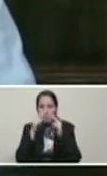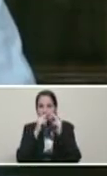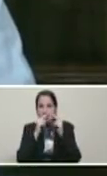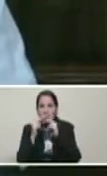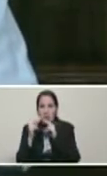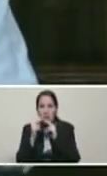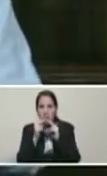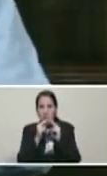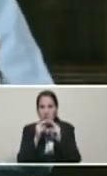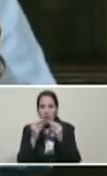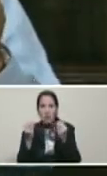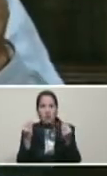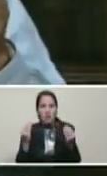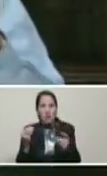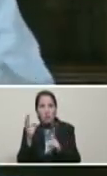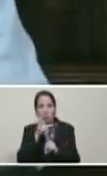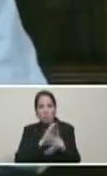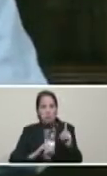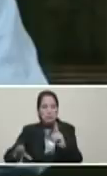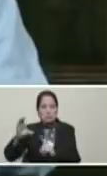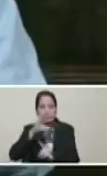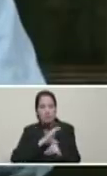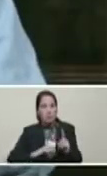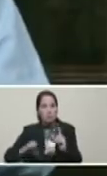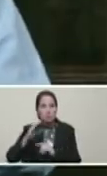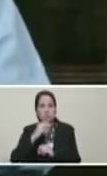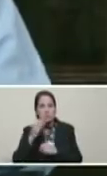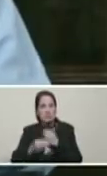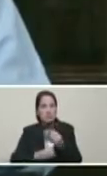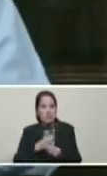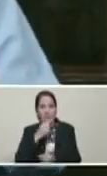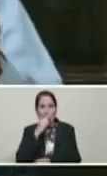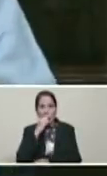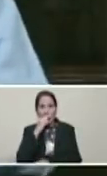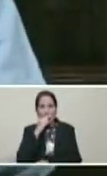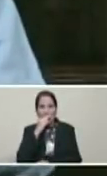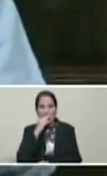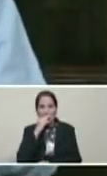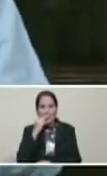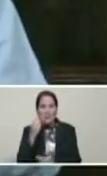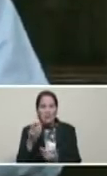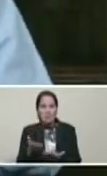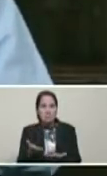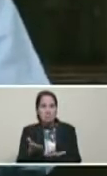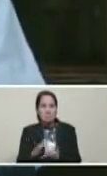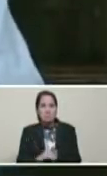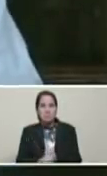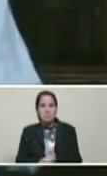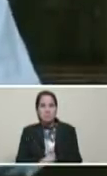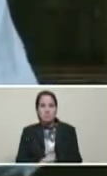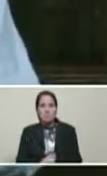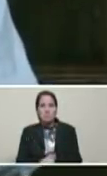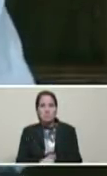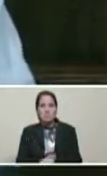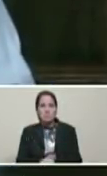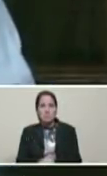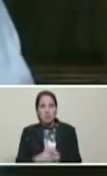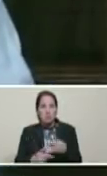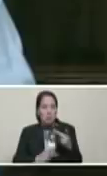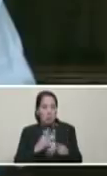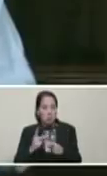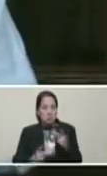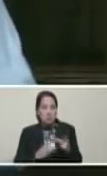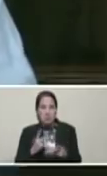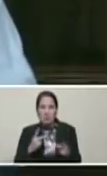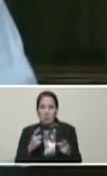los círculos y siembra los ciclos de cosecha los ciclos productivos en el campo